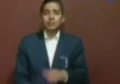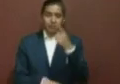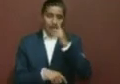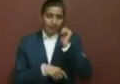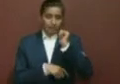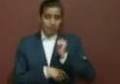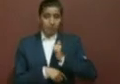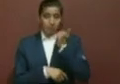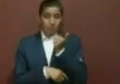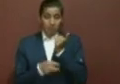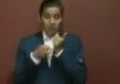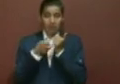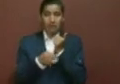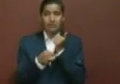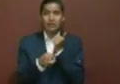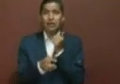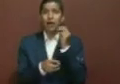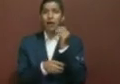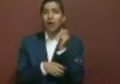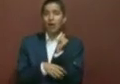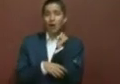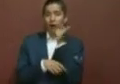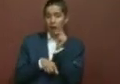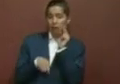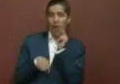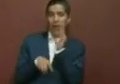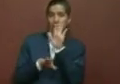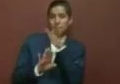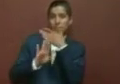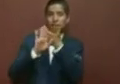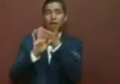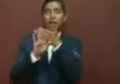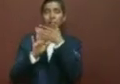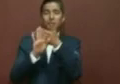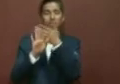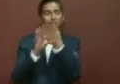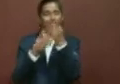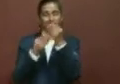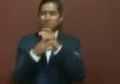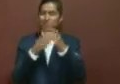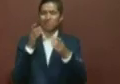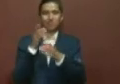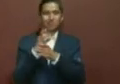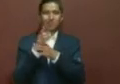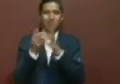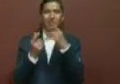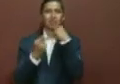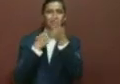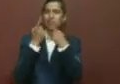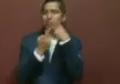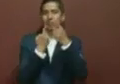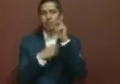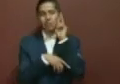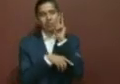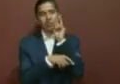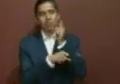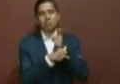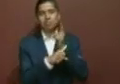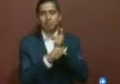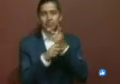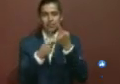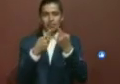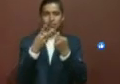aprovechar la coyuntura y decir cosas, porque se dicen muchas cosas que luego